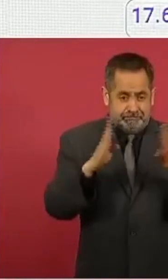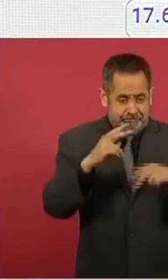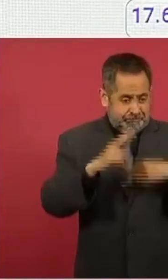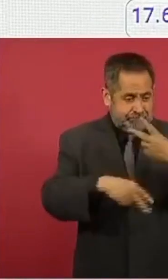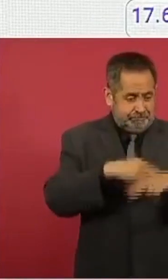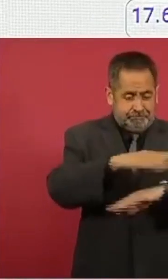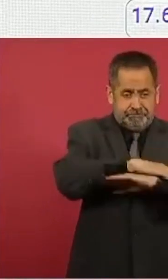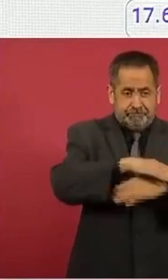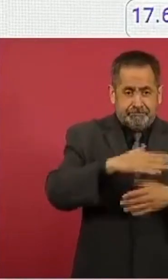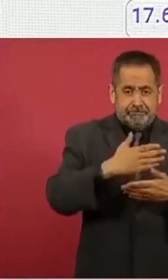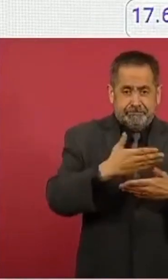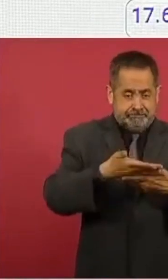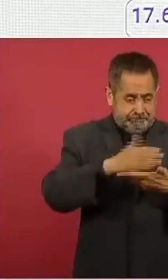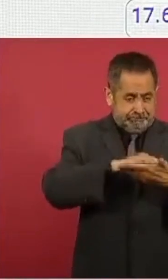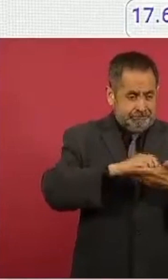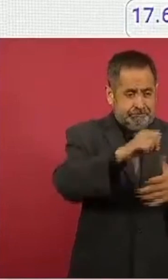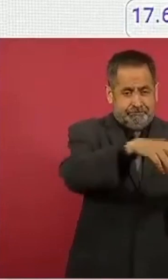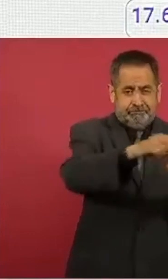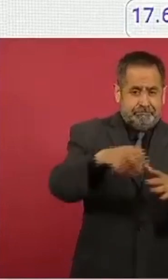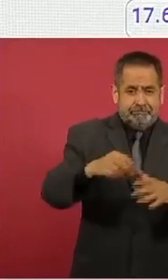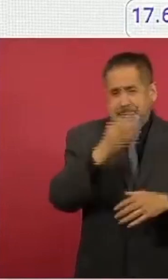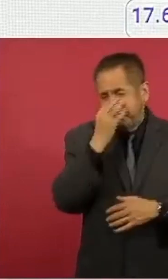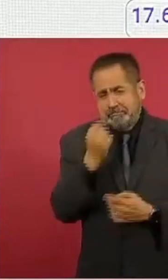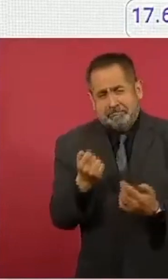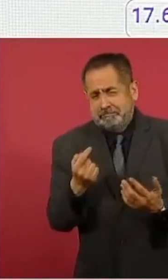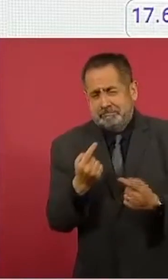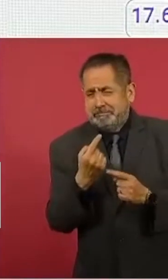y con todas las trampas